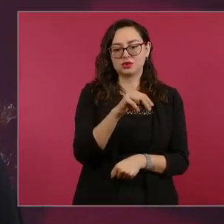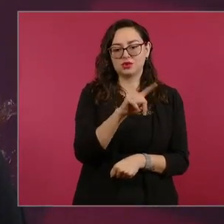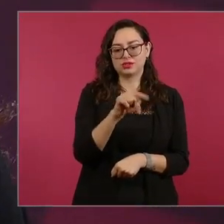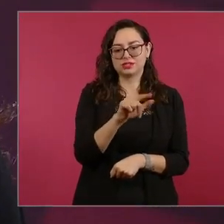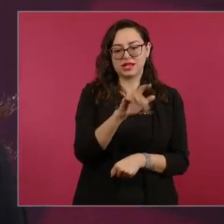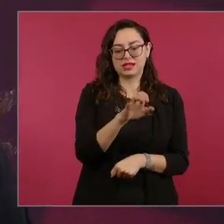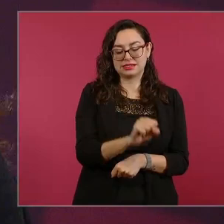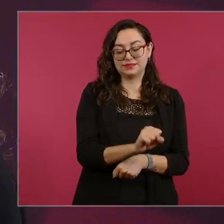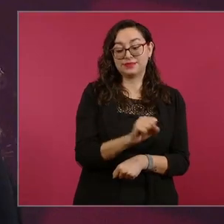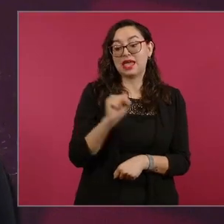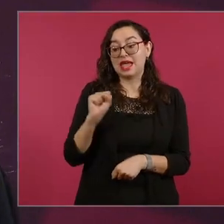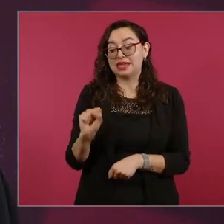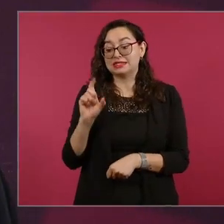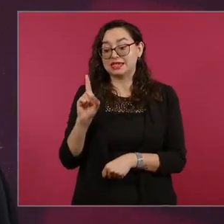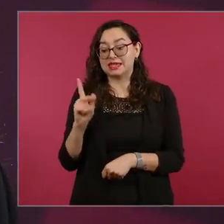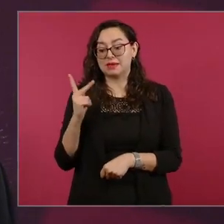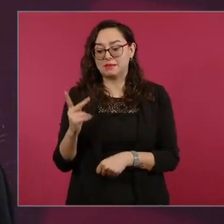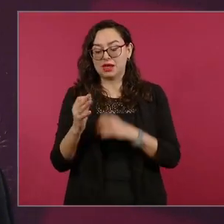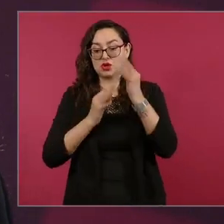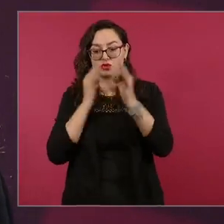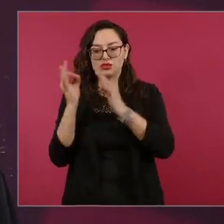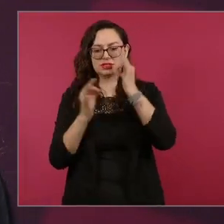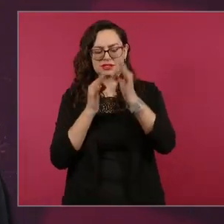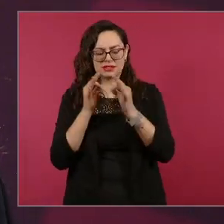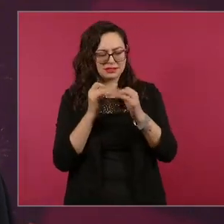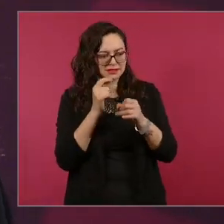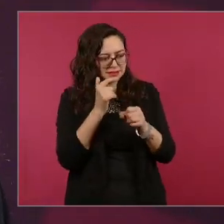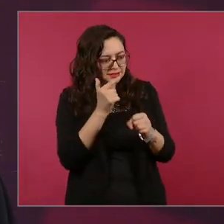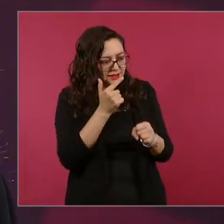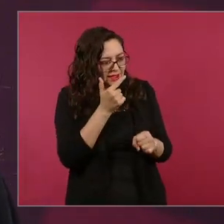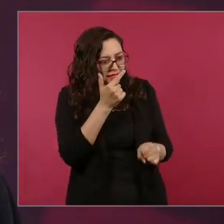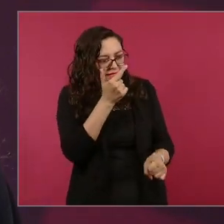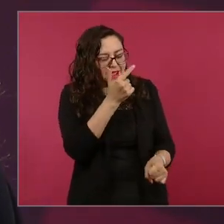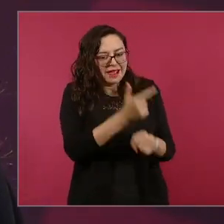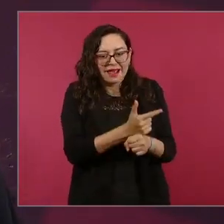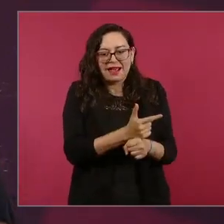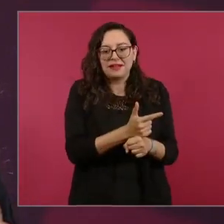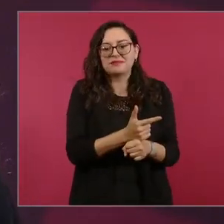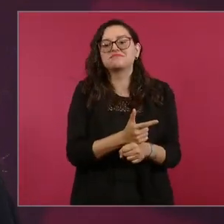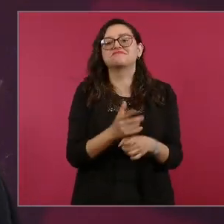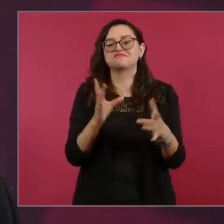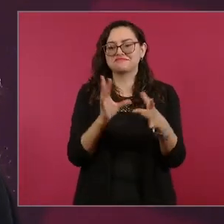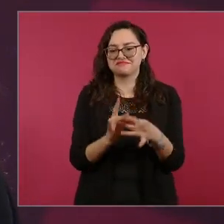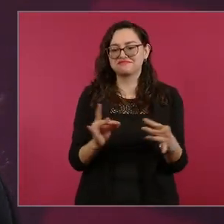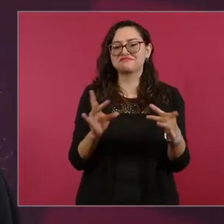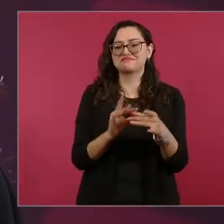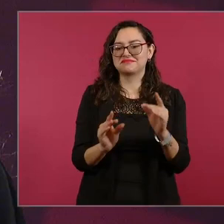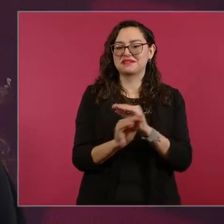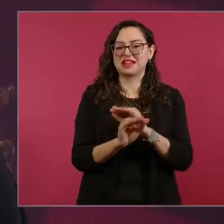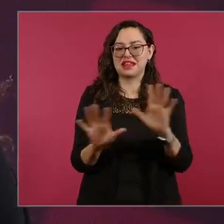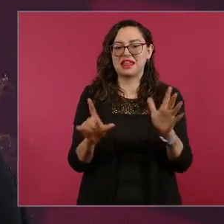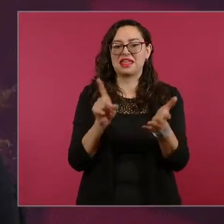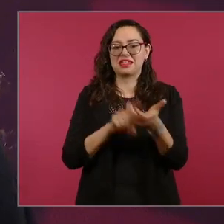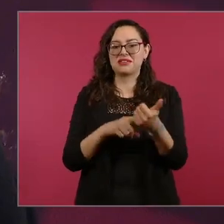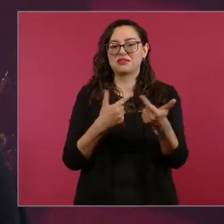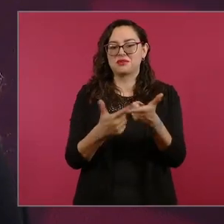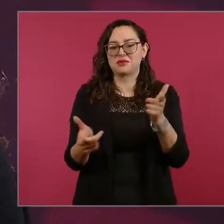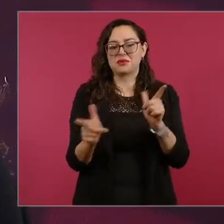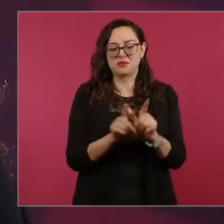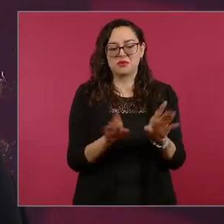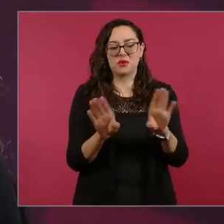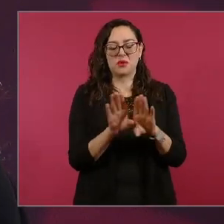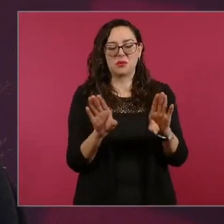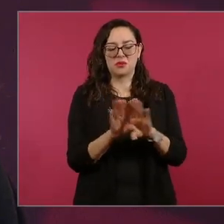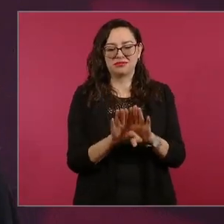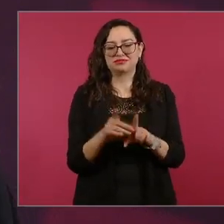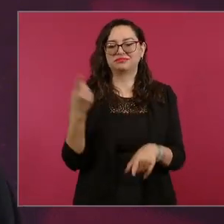Noticias tuvo acceso a un documento en el que describe el modus operandi de este chat. El documento señala